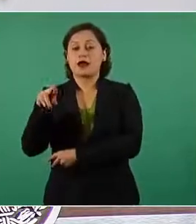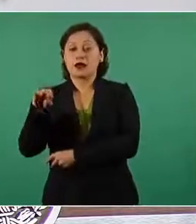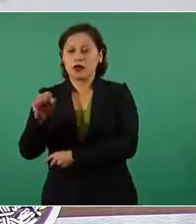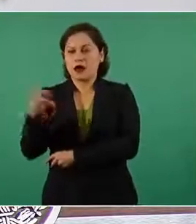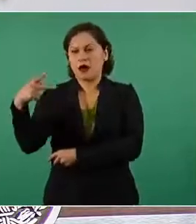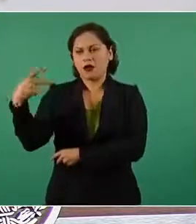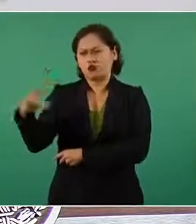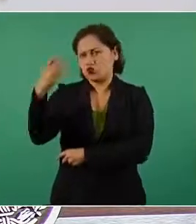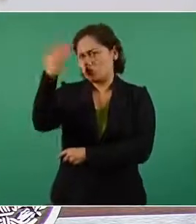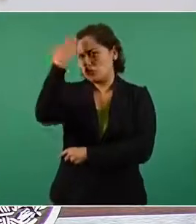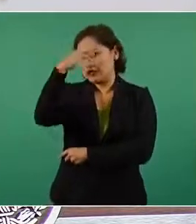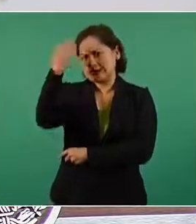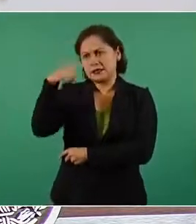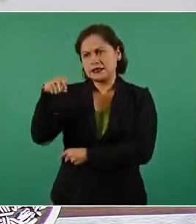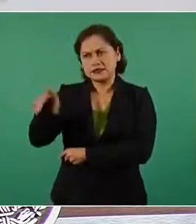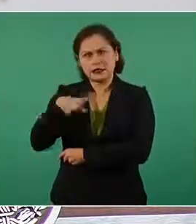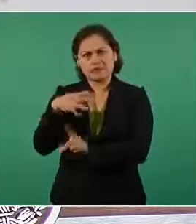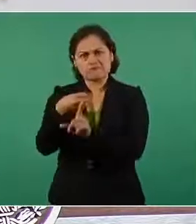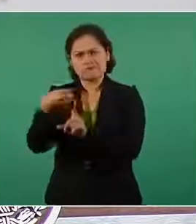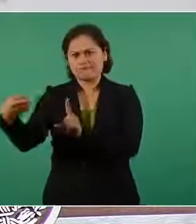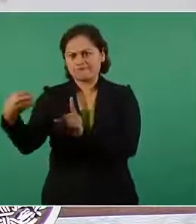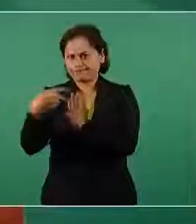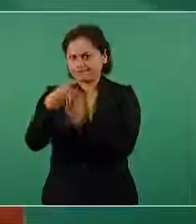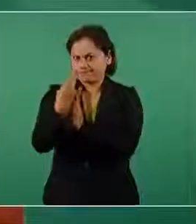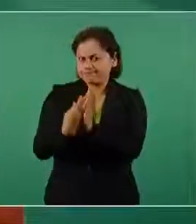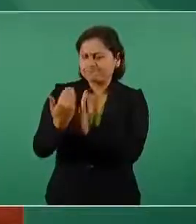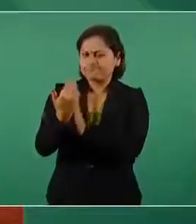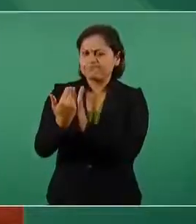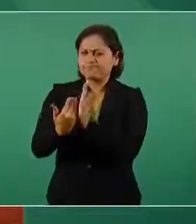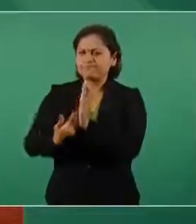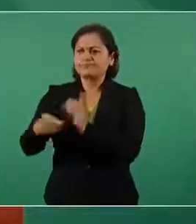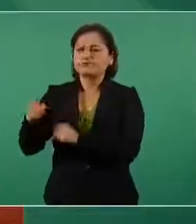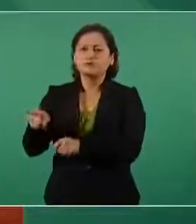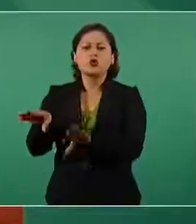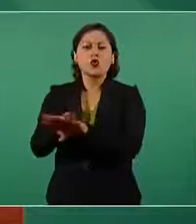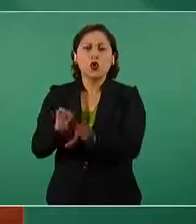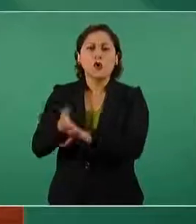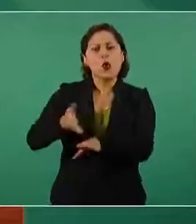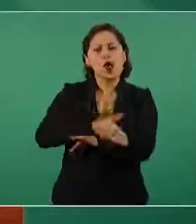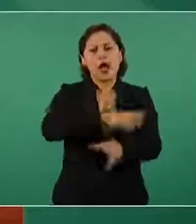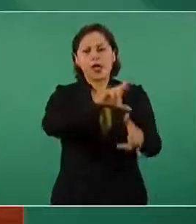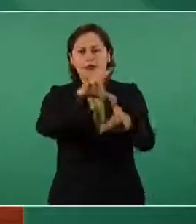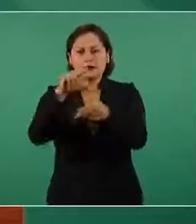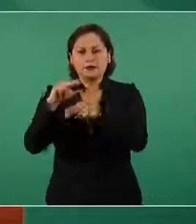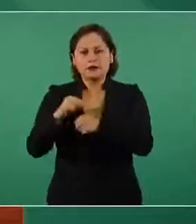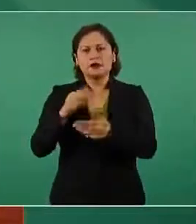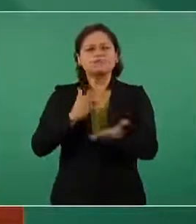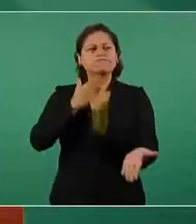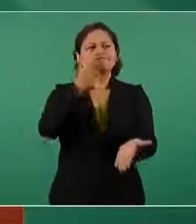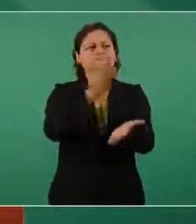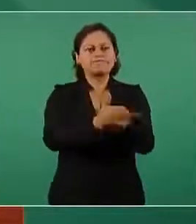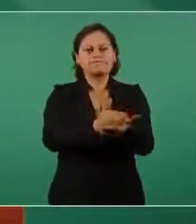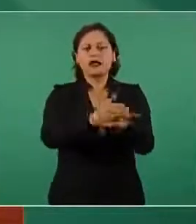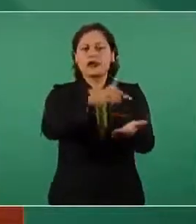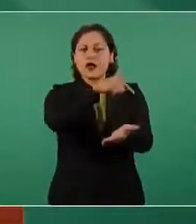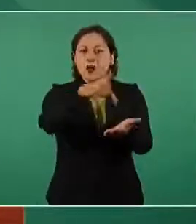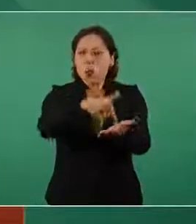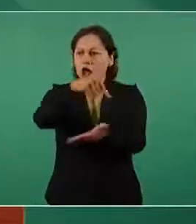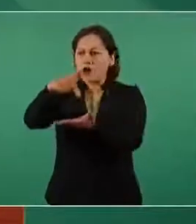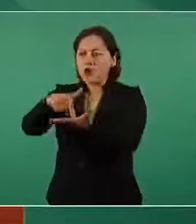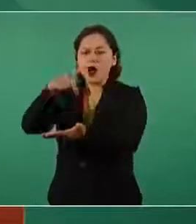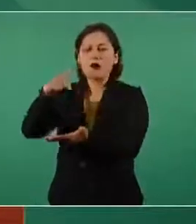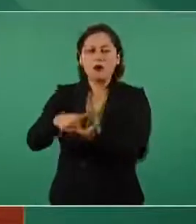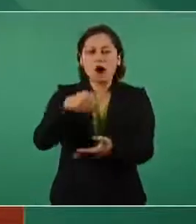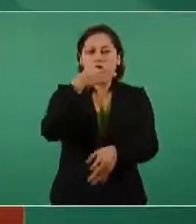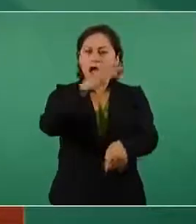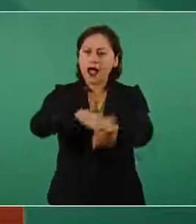y además con los estados y municipios, es alertar a la población sobre la llegada de una tormenta o